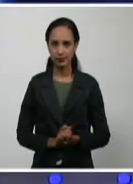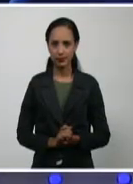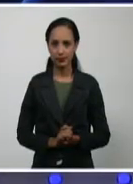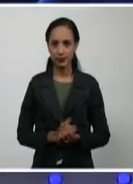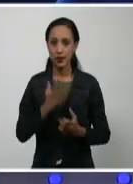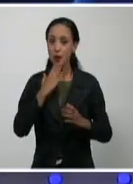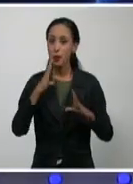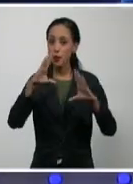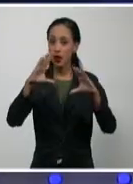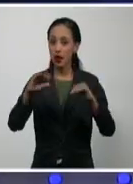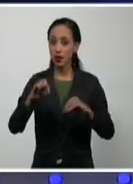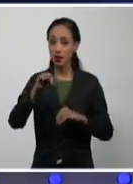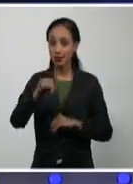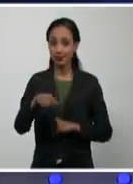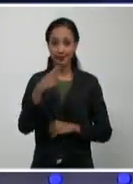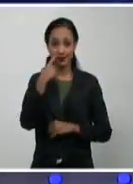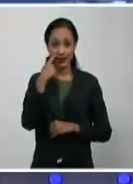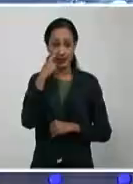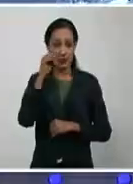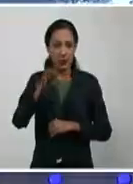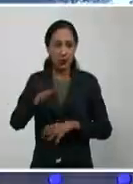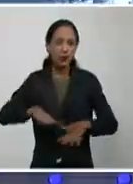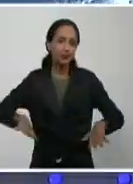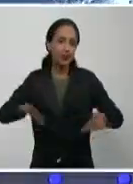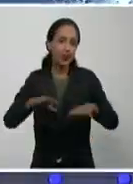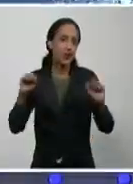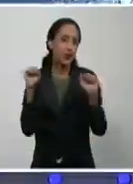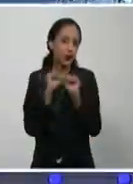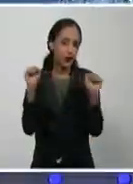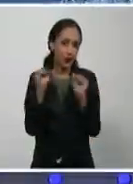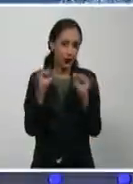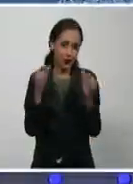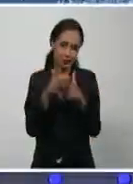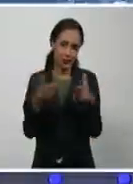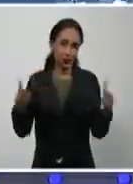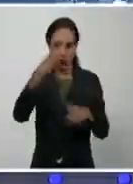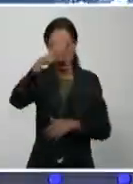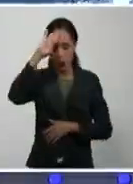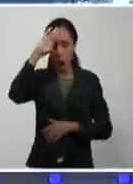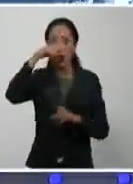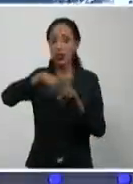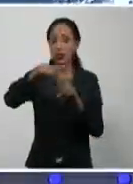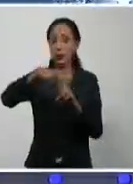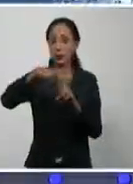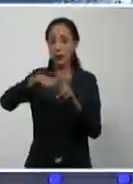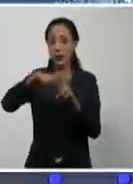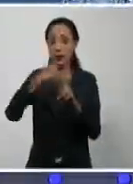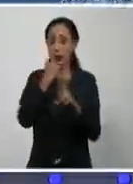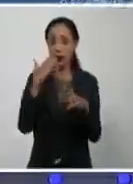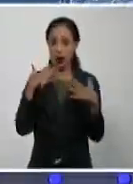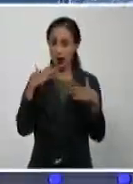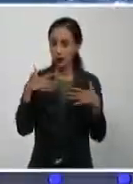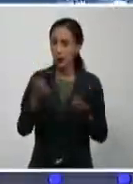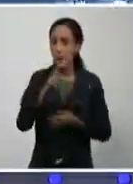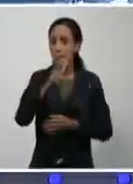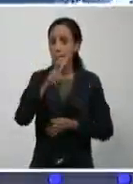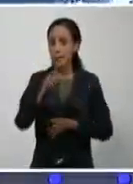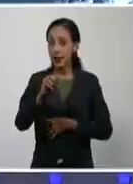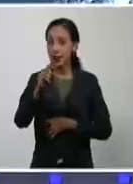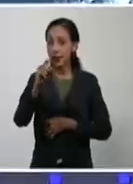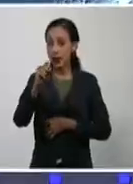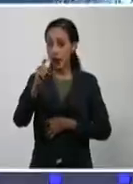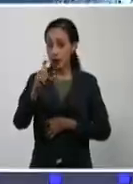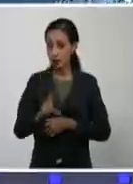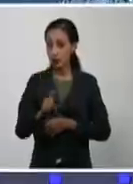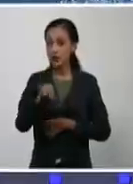Buenas noches. Hoy hemos tenido condiciones invernales en gran parte de nuestro país. La temperatura máxima fue tan solo de 20 grados Celsius